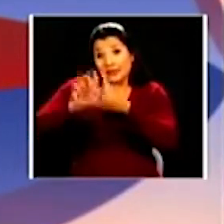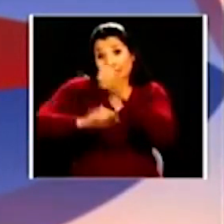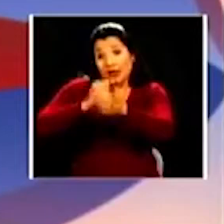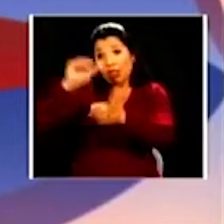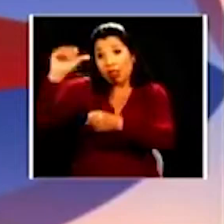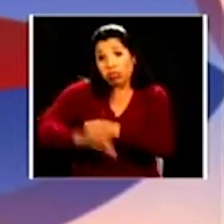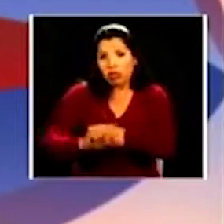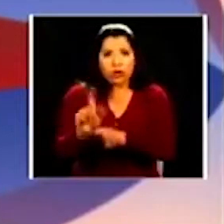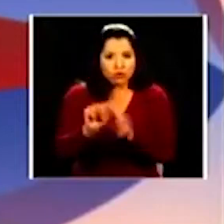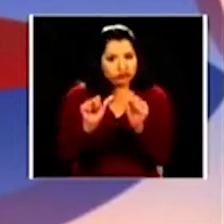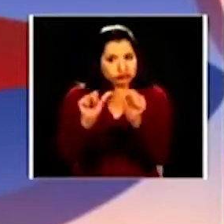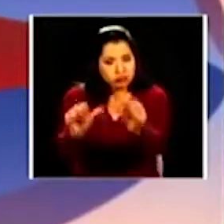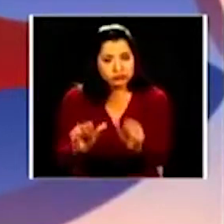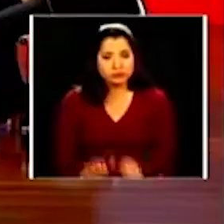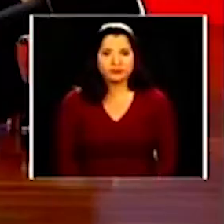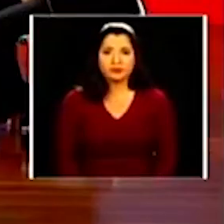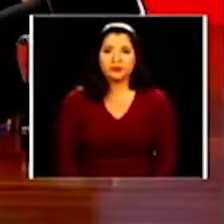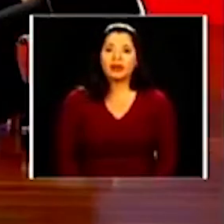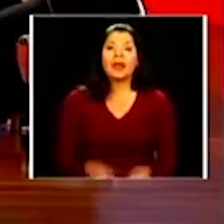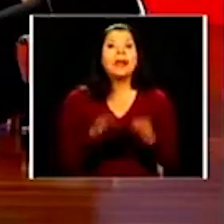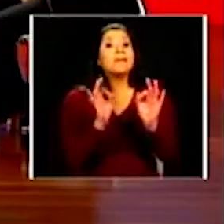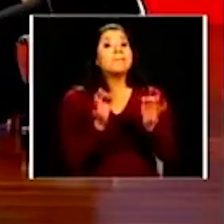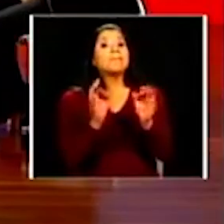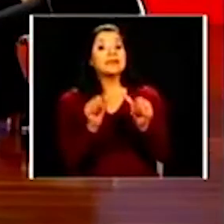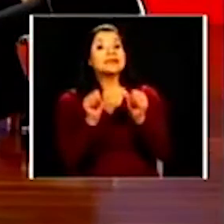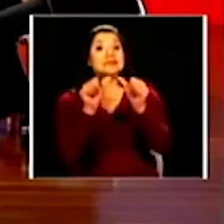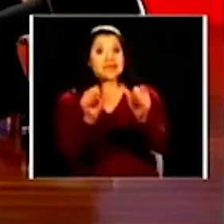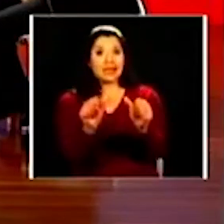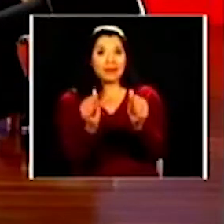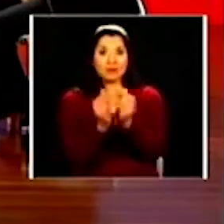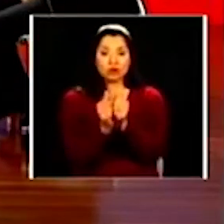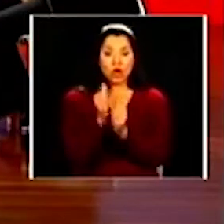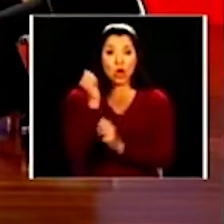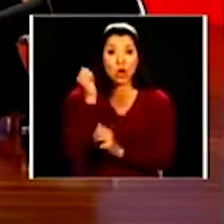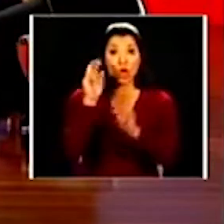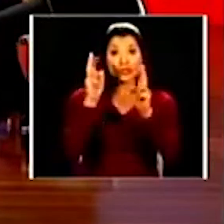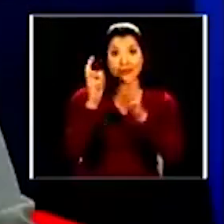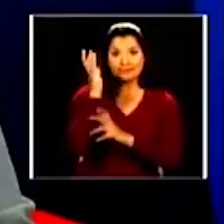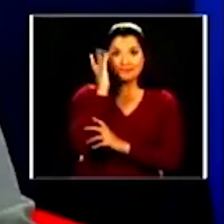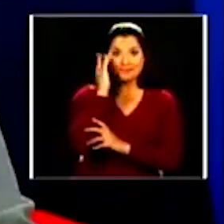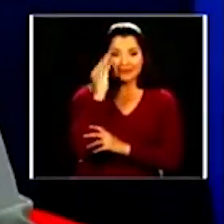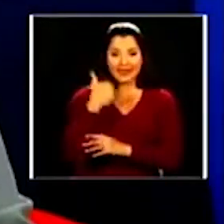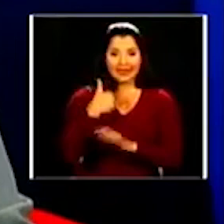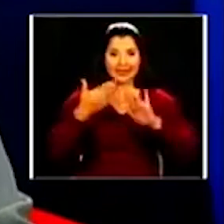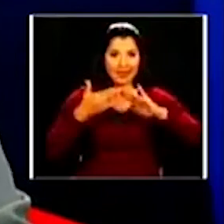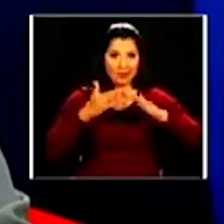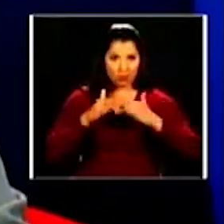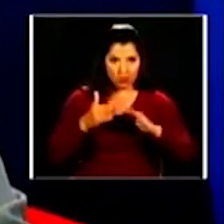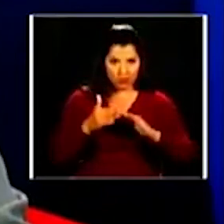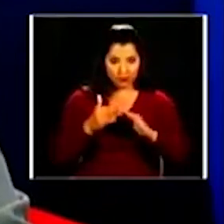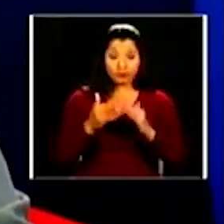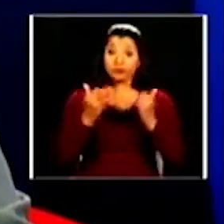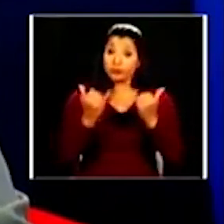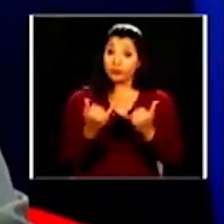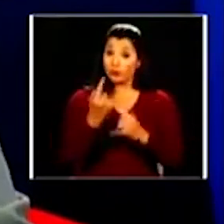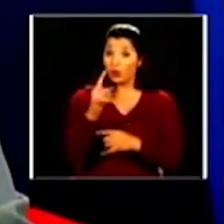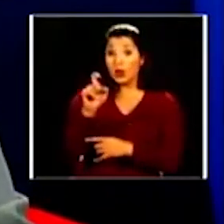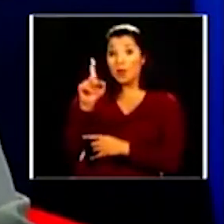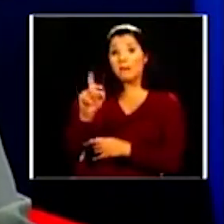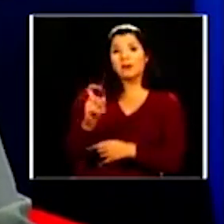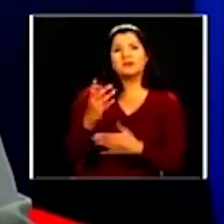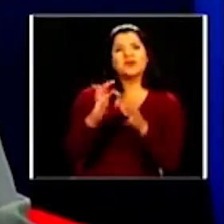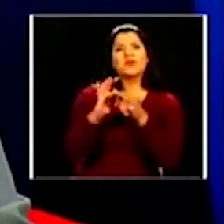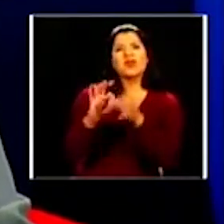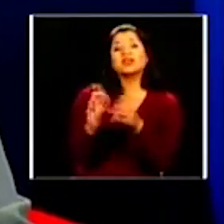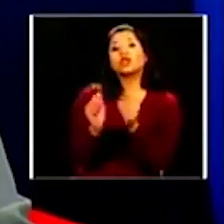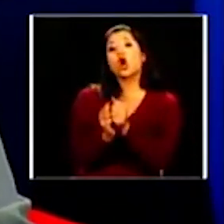casos. Bien, continuamos con las preocupaciones de la ciudadanía y la siguiente pregunta está relacionada con el